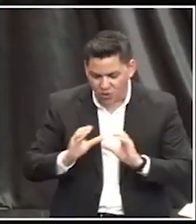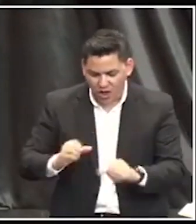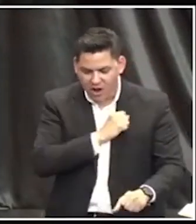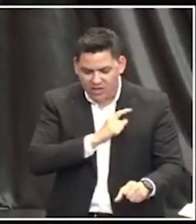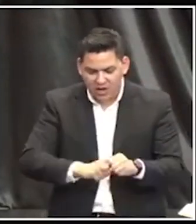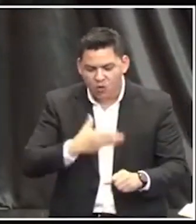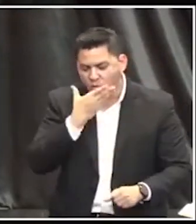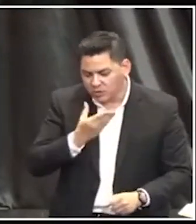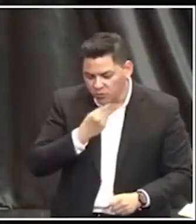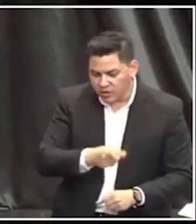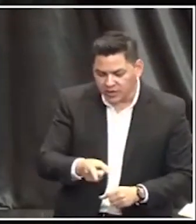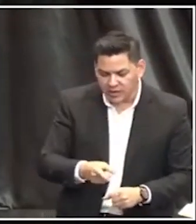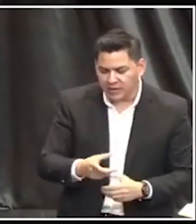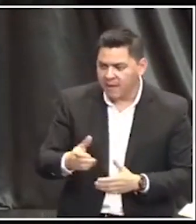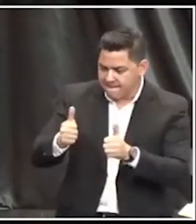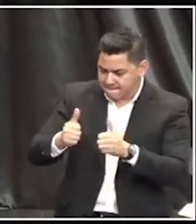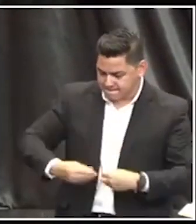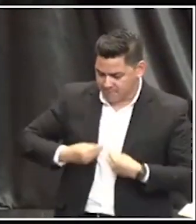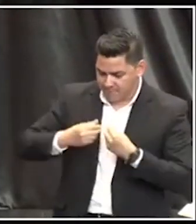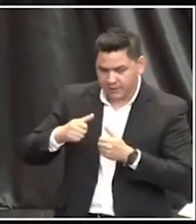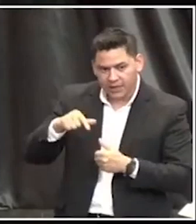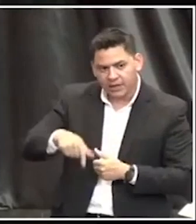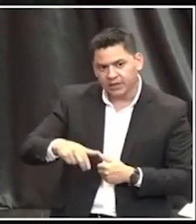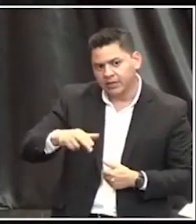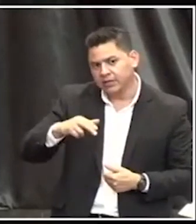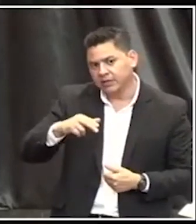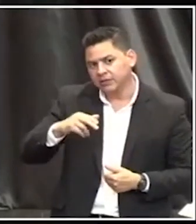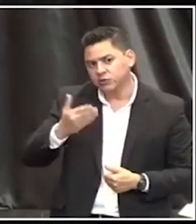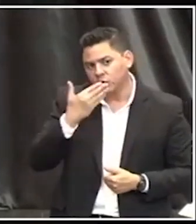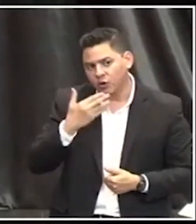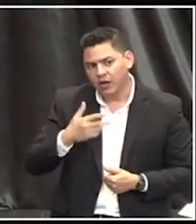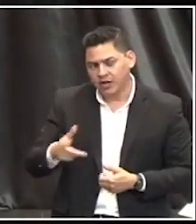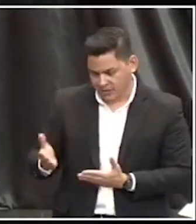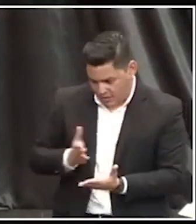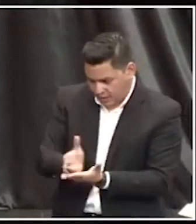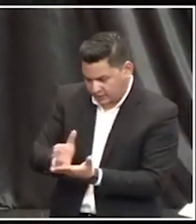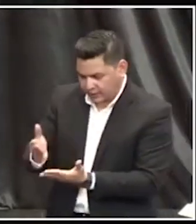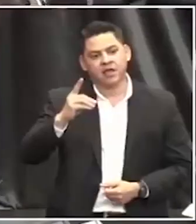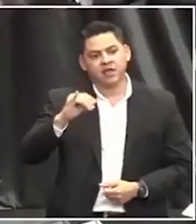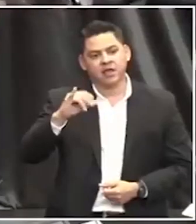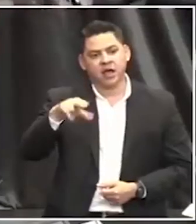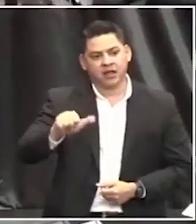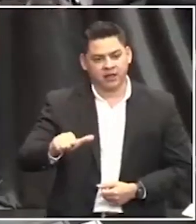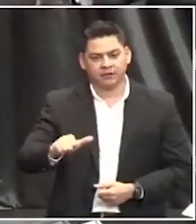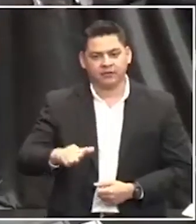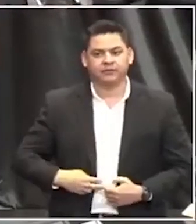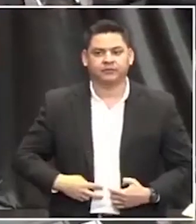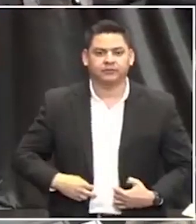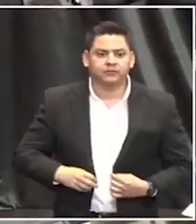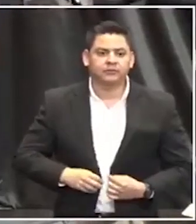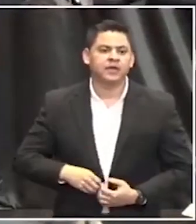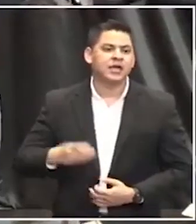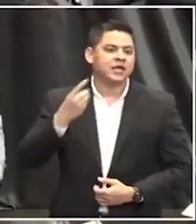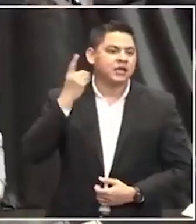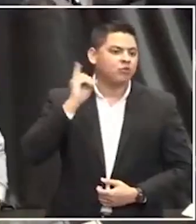salud de la población masculina residente en el estado de Sonora quienes podrán acceder a los servicios de salud agregó que tanto